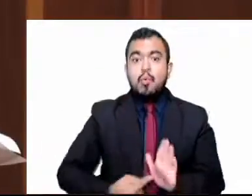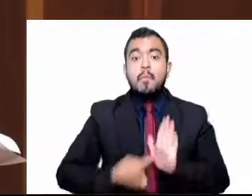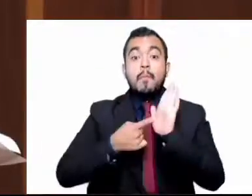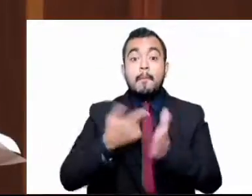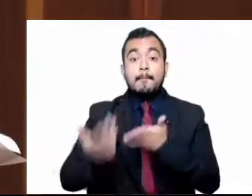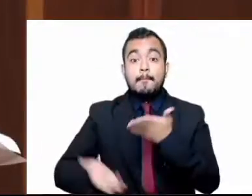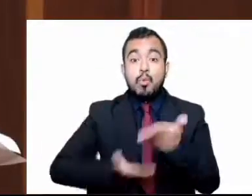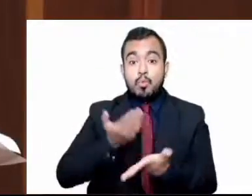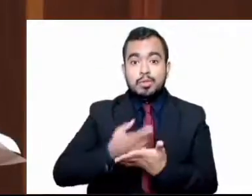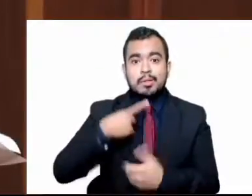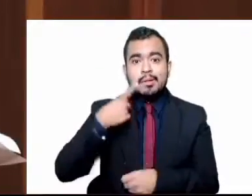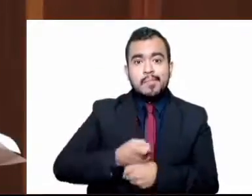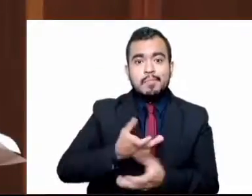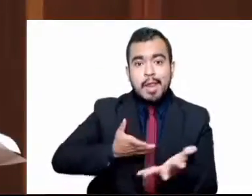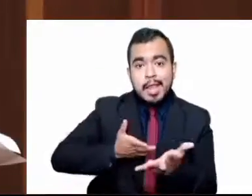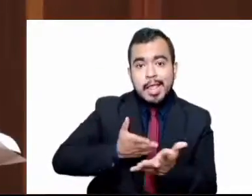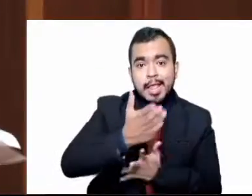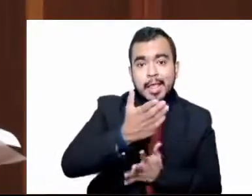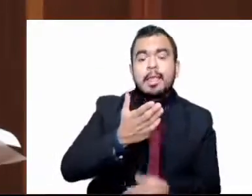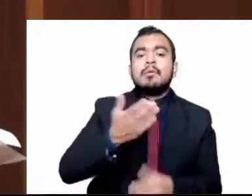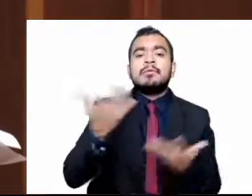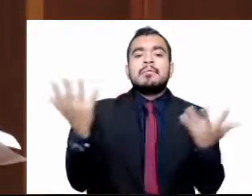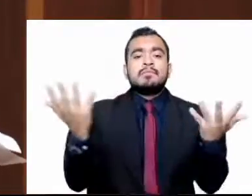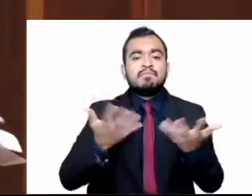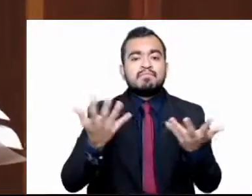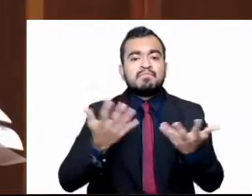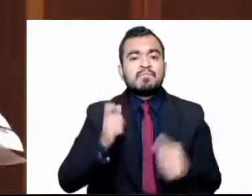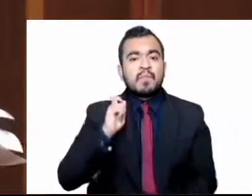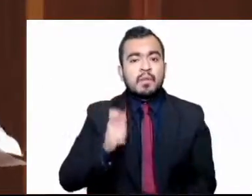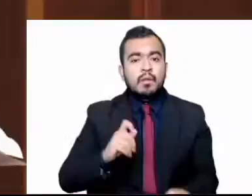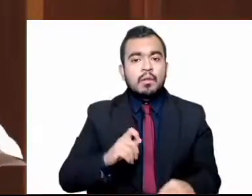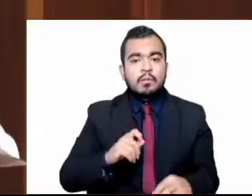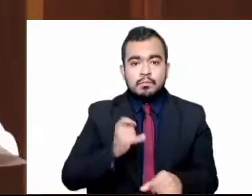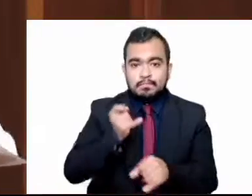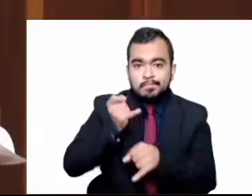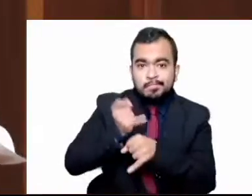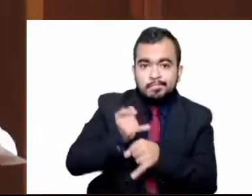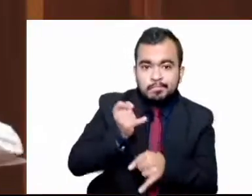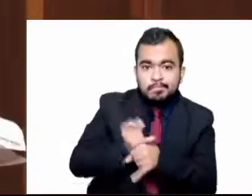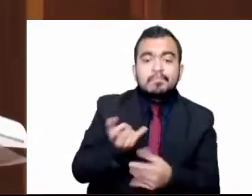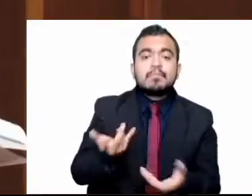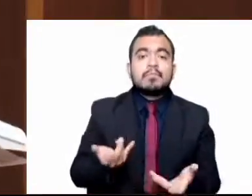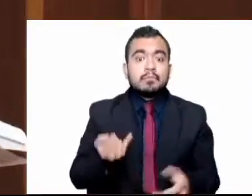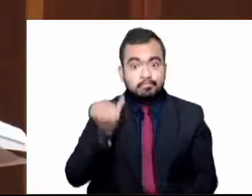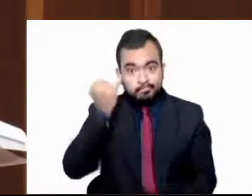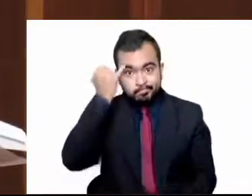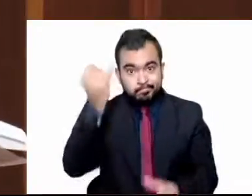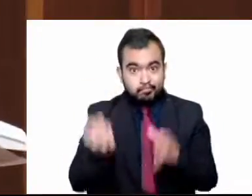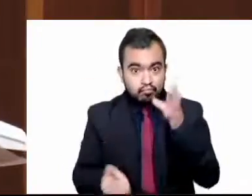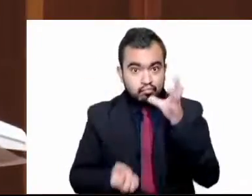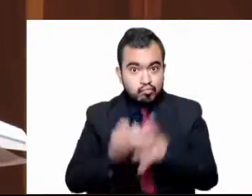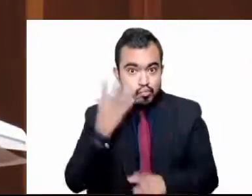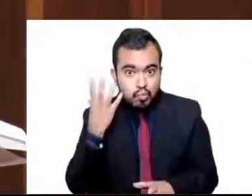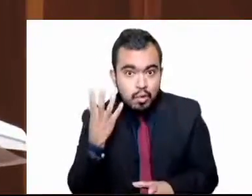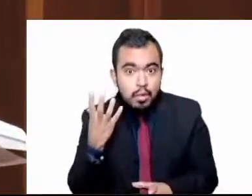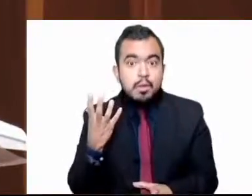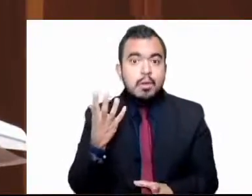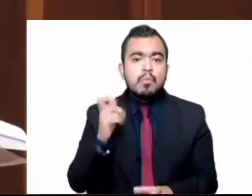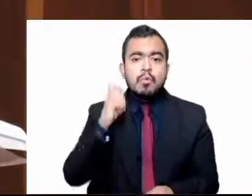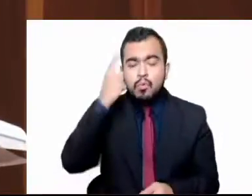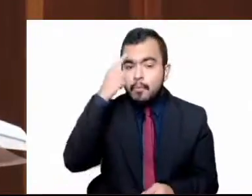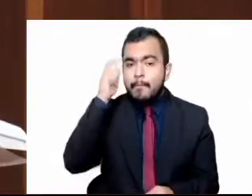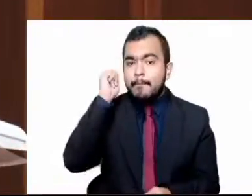la creación e implementación de un mecanismo digital e innovador que permita una corporación de